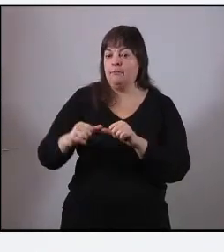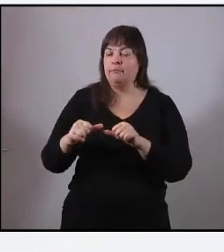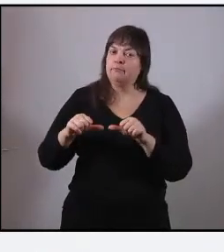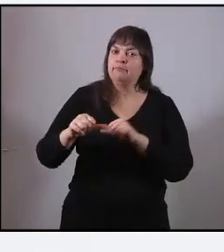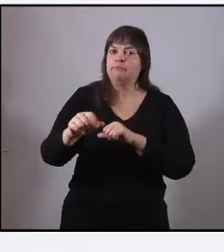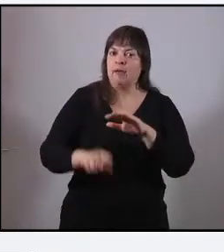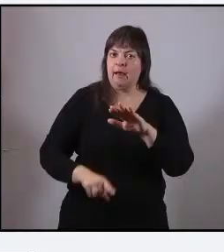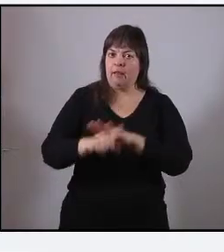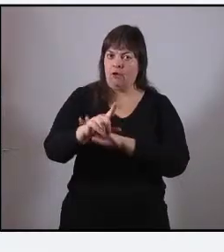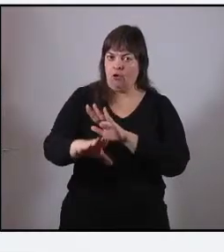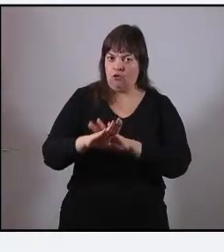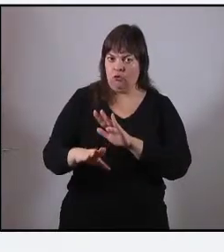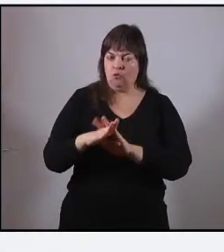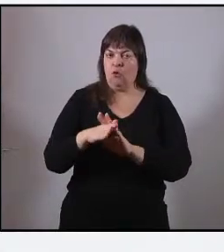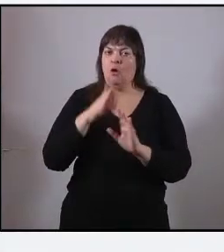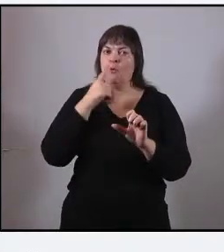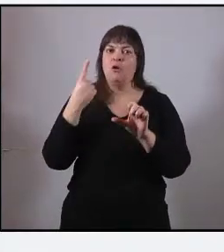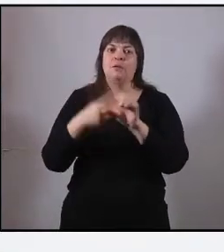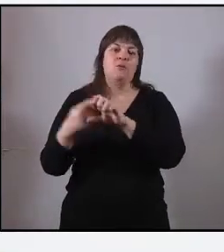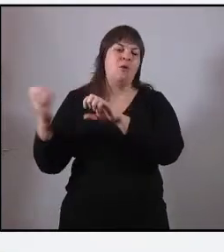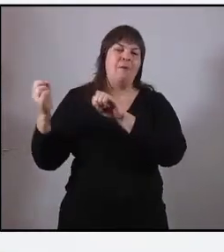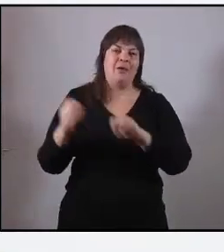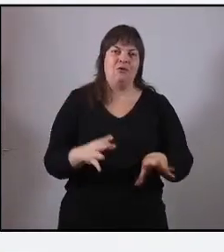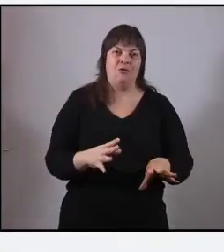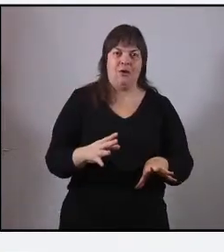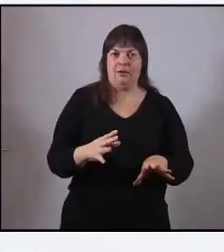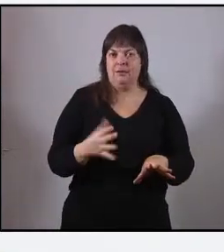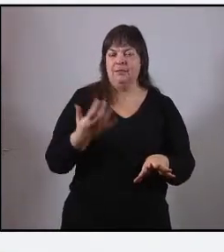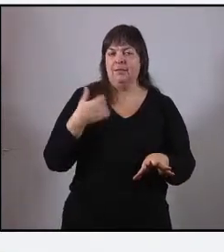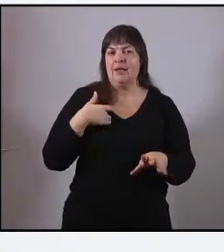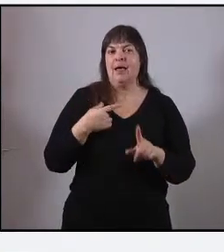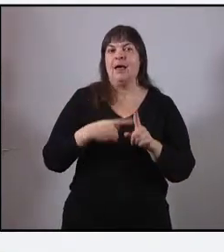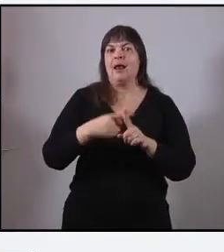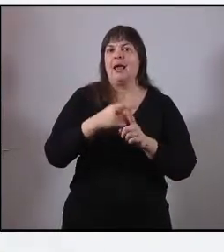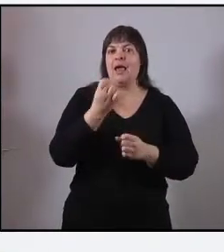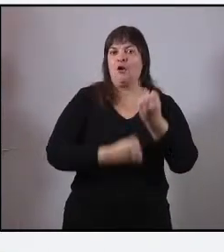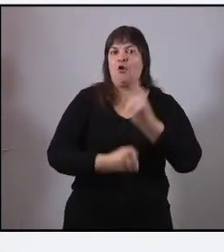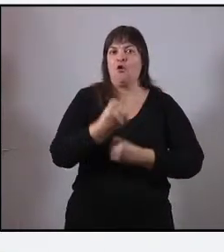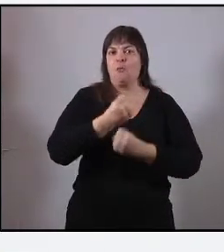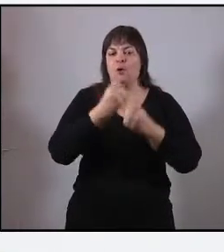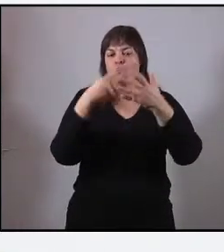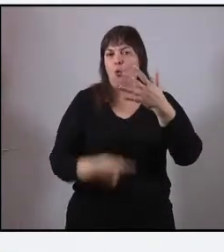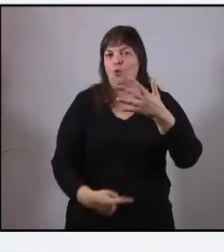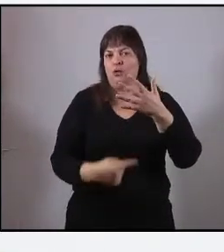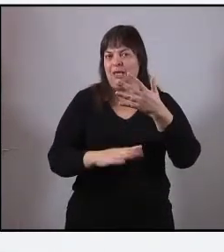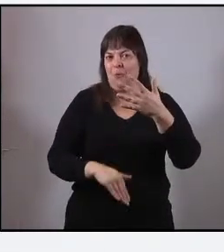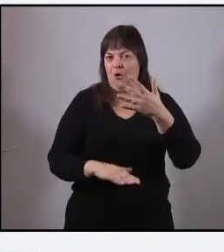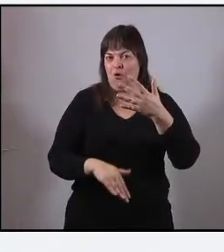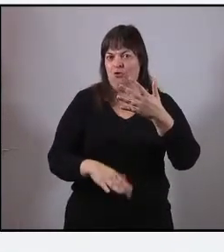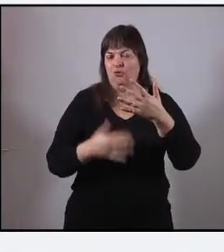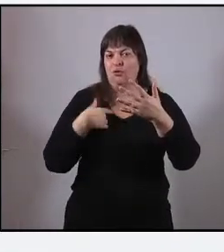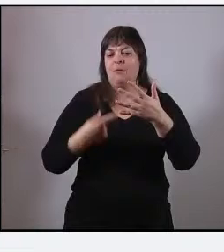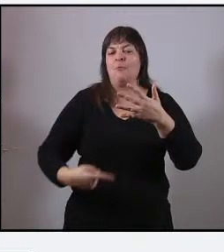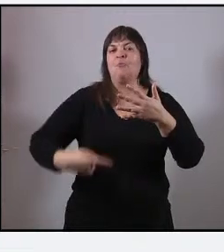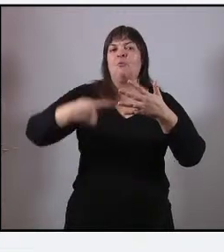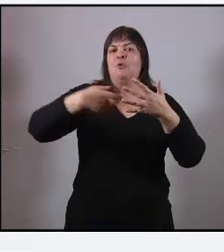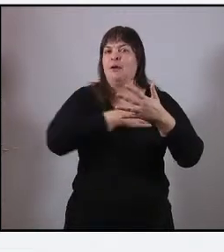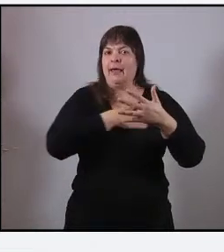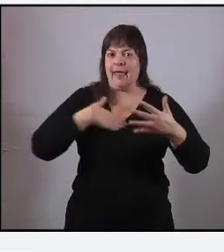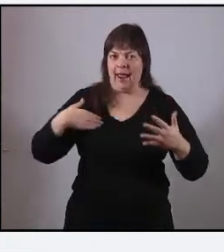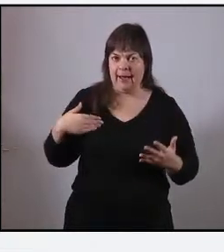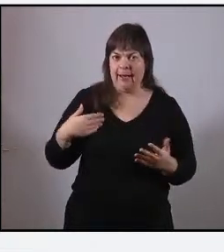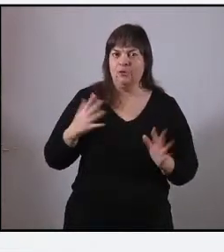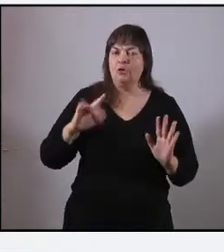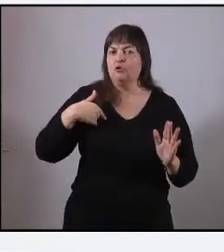que Extremadura deje de abandonar las últimas posiciones en los rankings económicos para pasar a encabezarlas. Aquí lo que pedimos